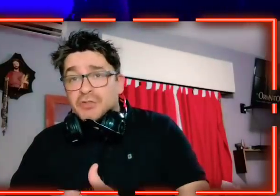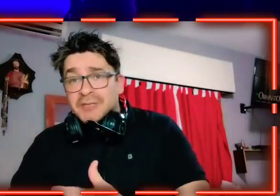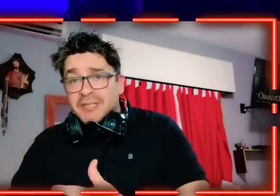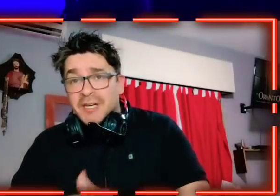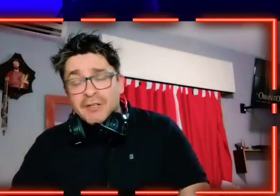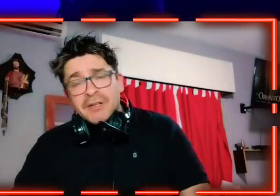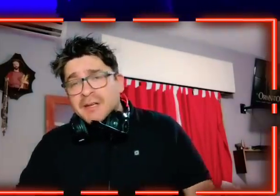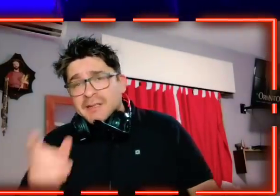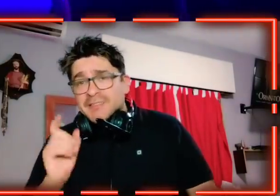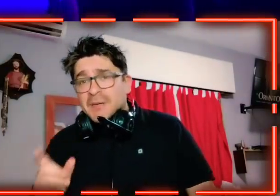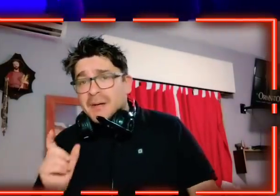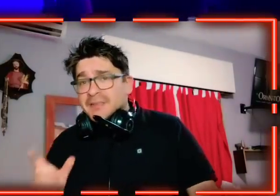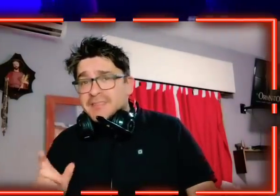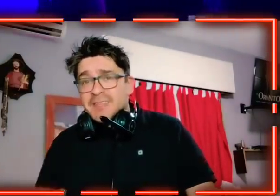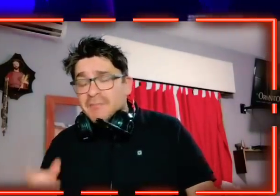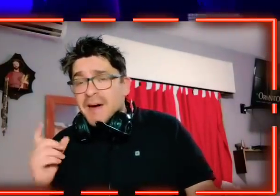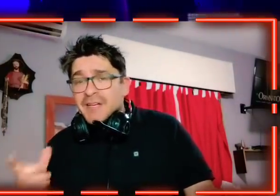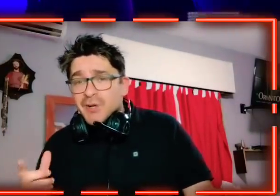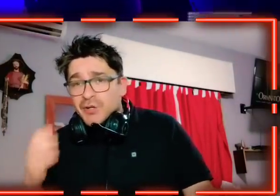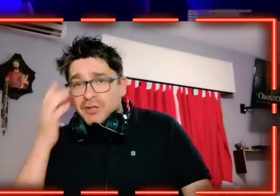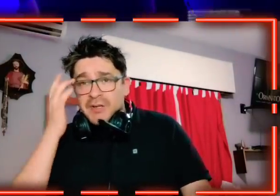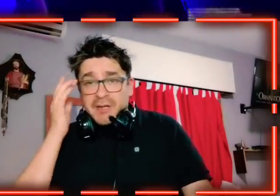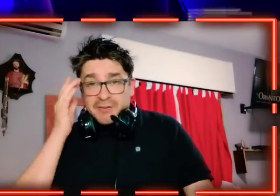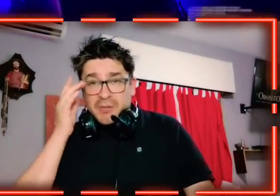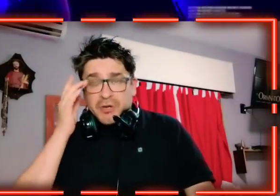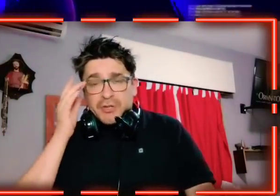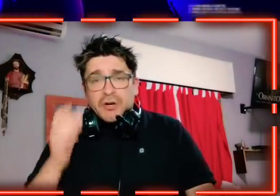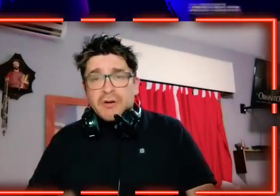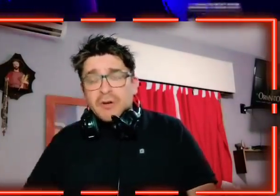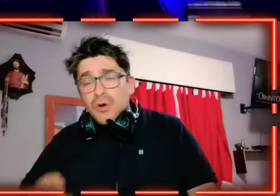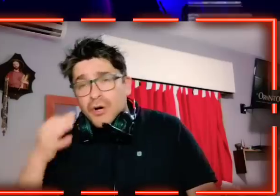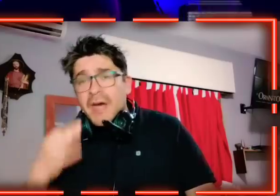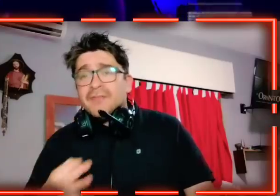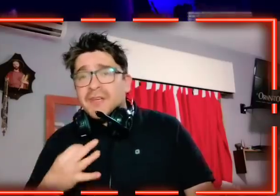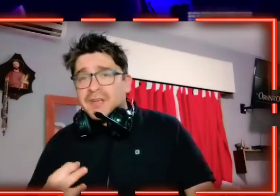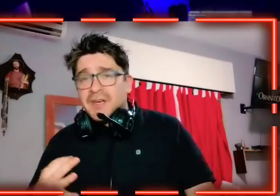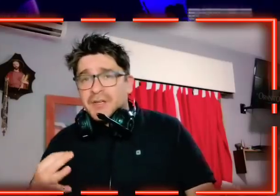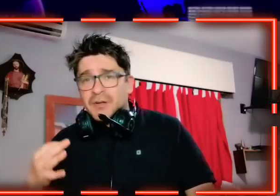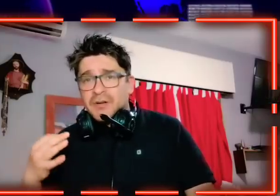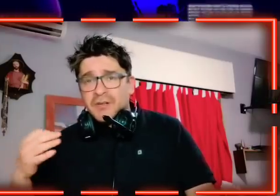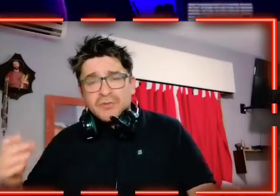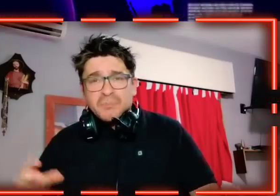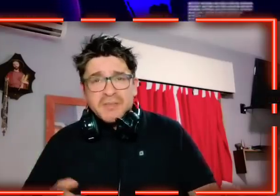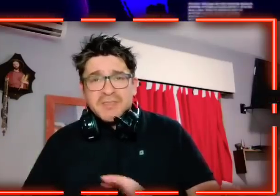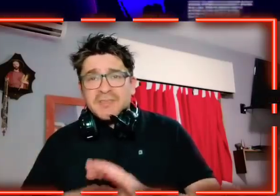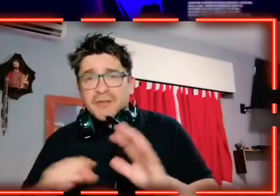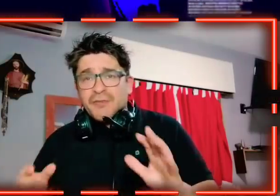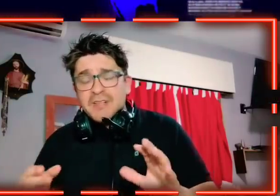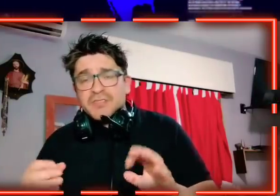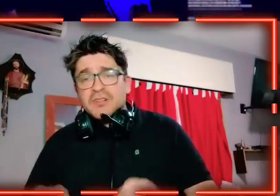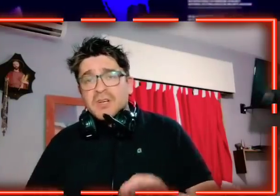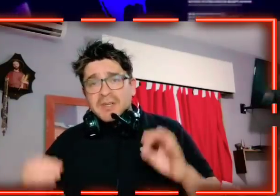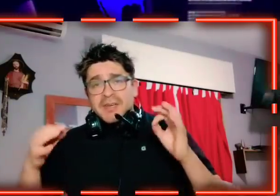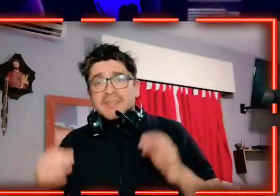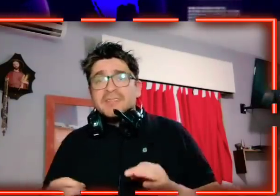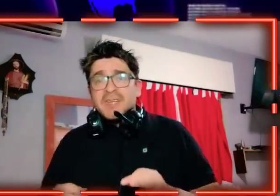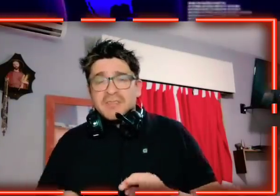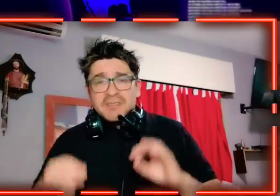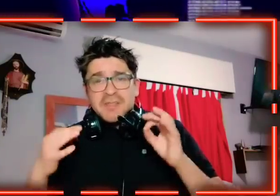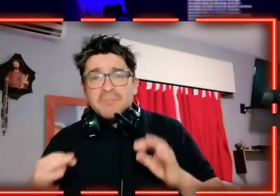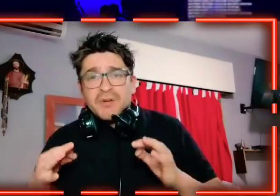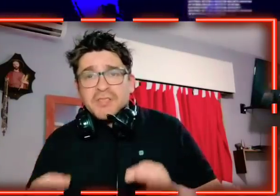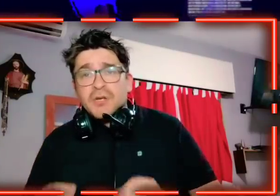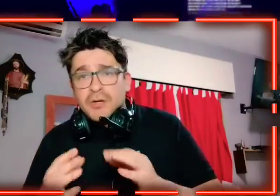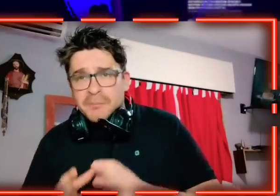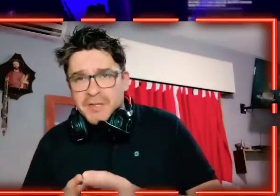pasado también lo subiría, ¿no? Esa partecita vale oro, demostró lo grande que es, ¿no? Que no es un presidente falso, que